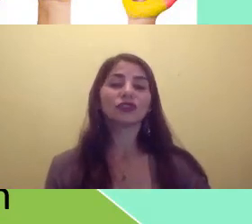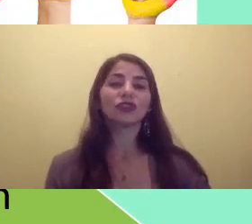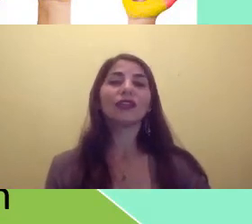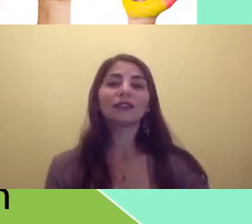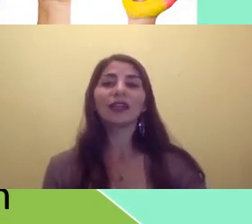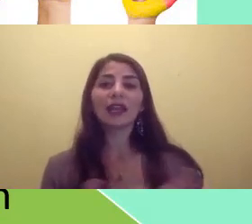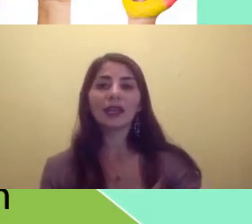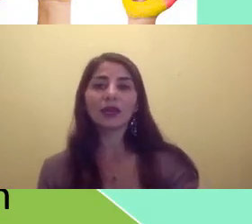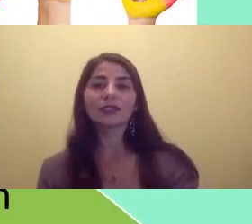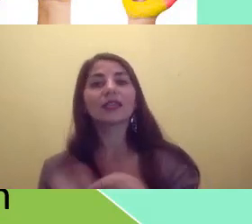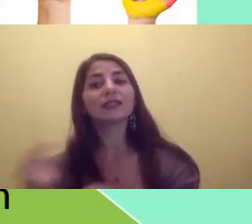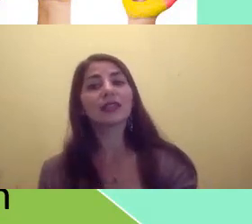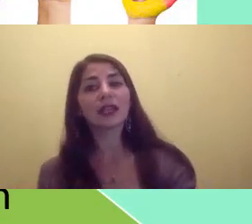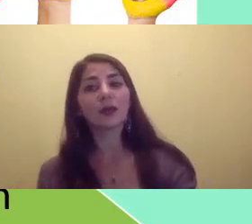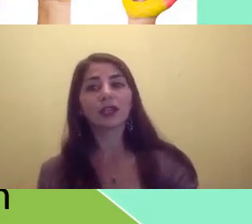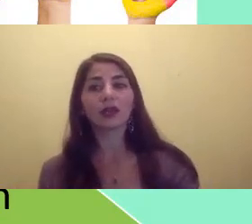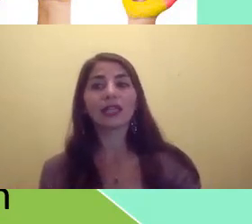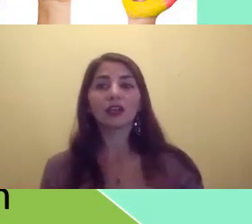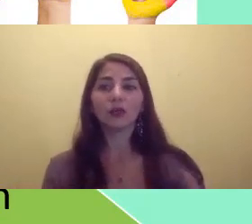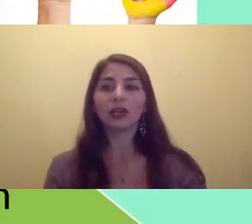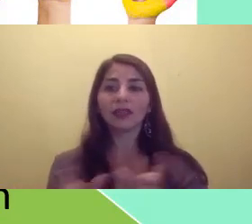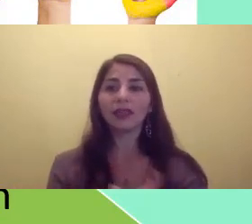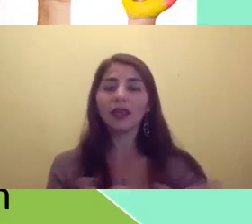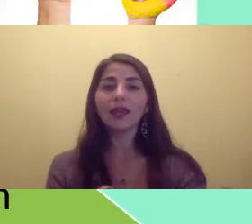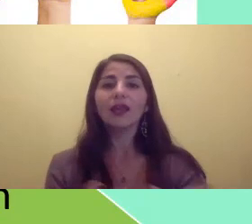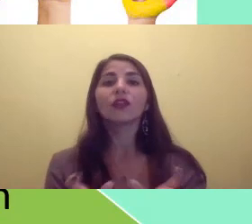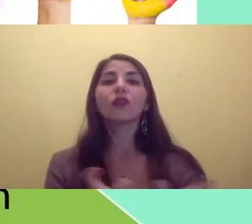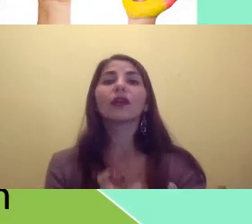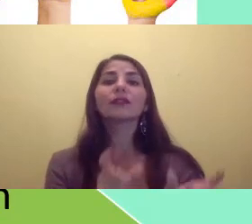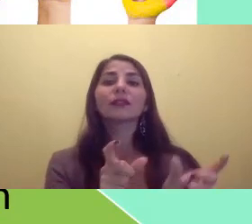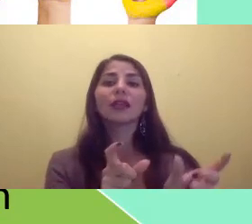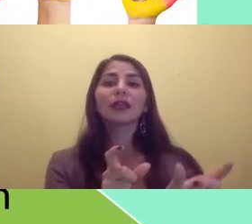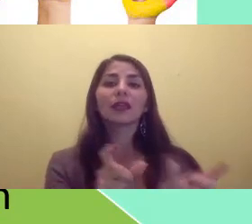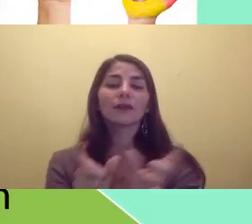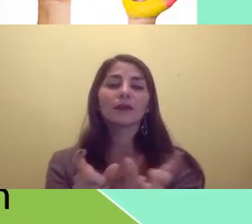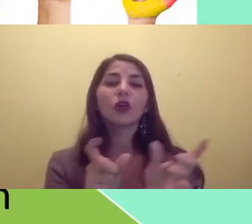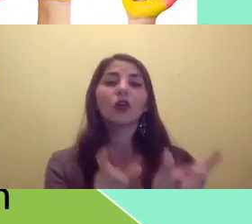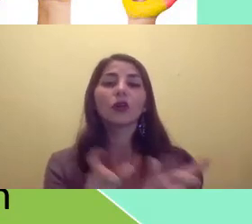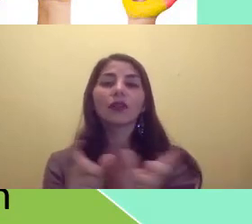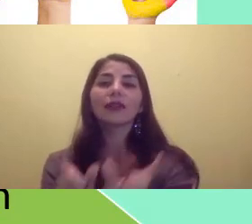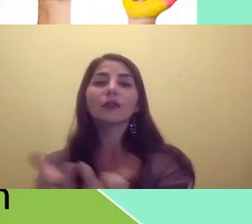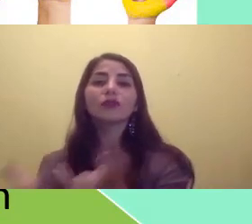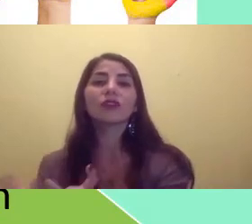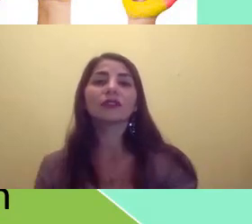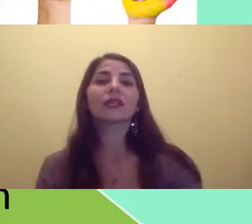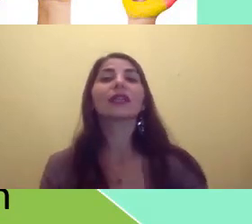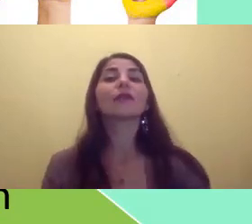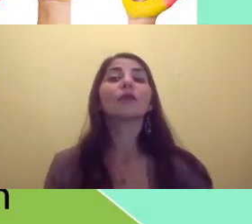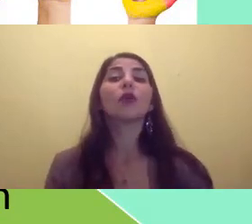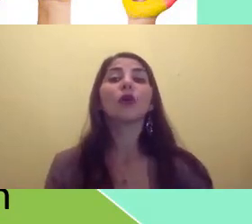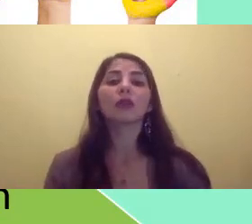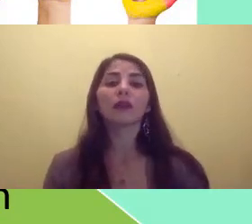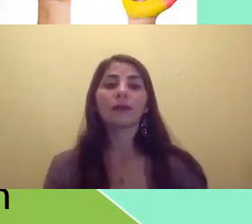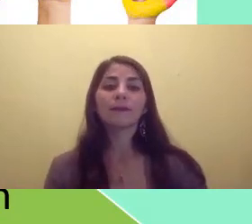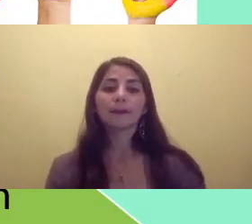la relación entre la lengua de señas y el lenguaje oral, que como les dije, no es concordante muchas veces en